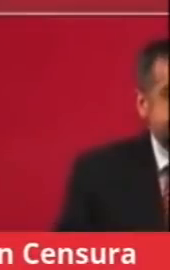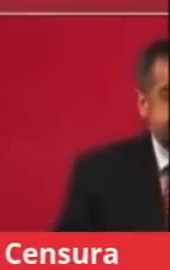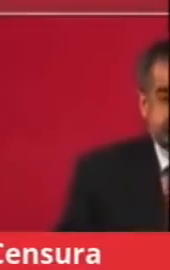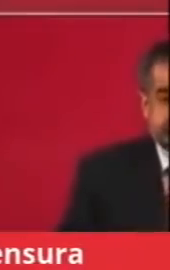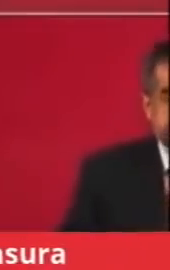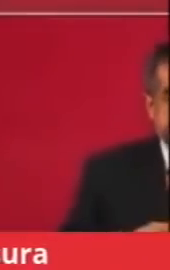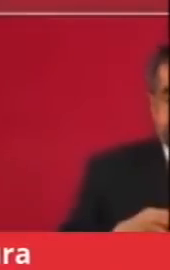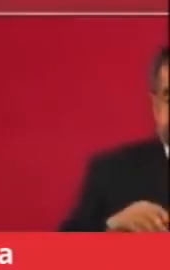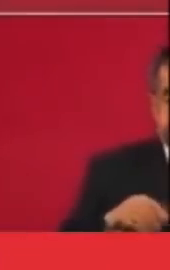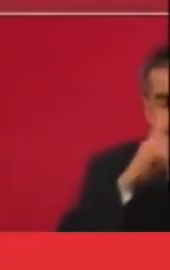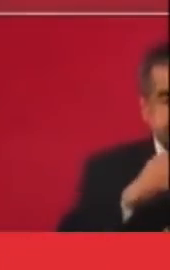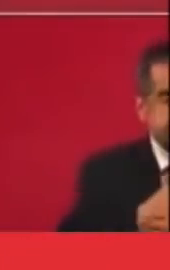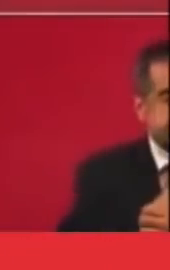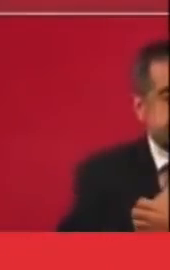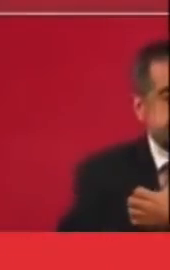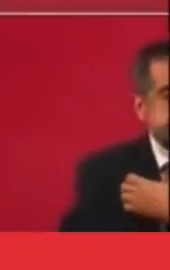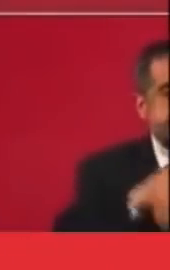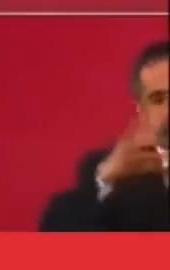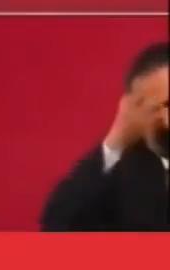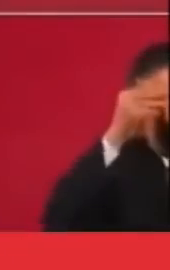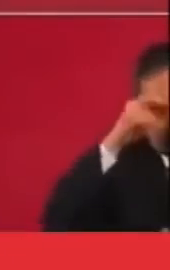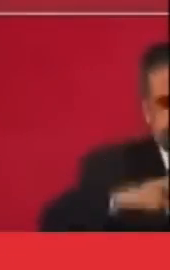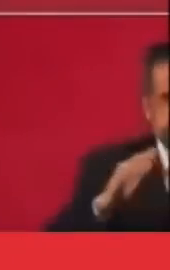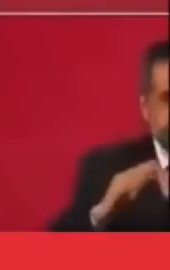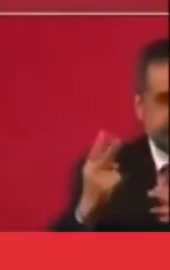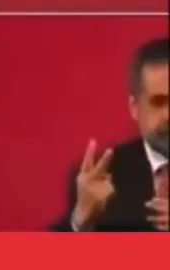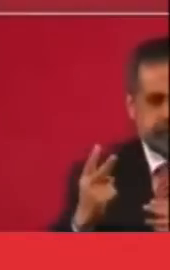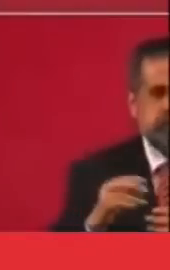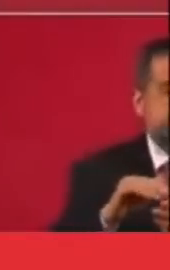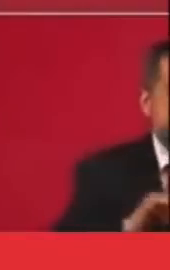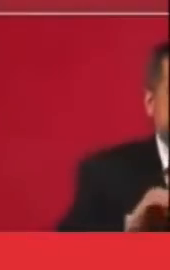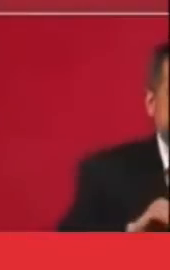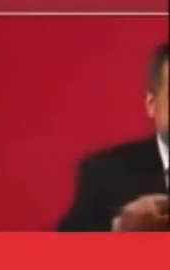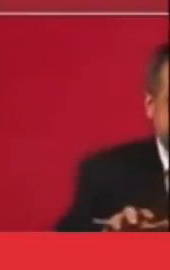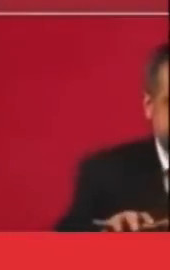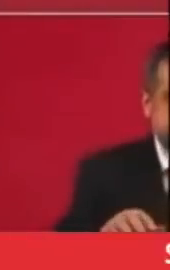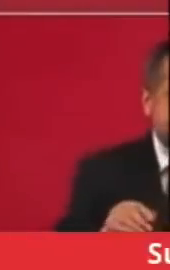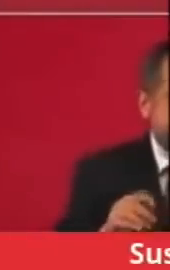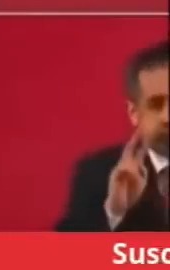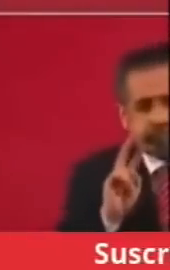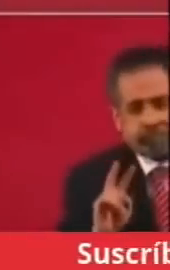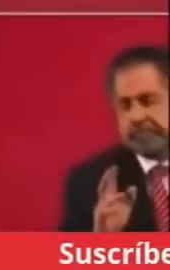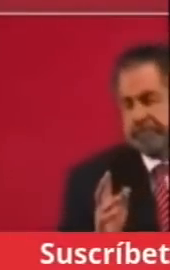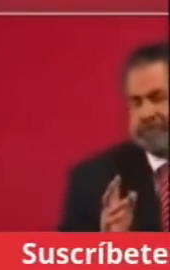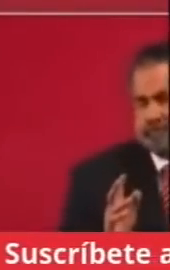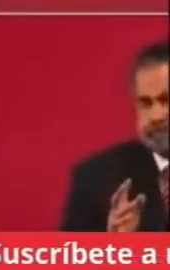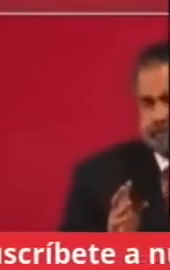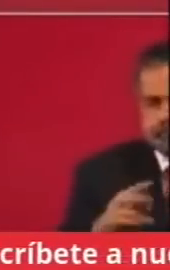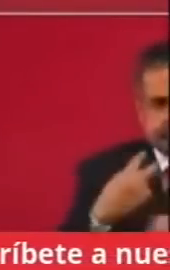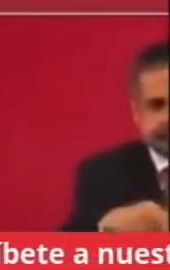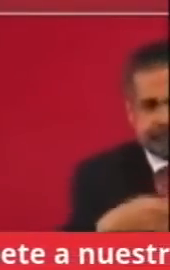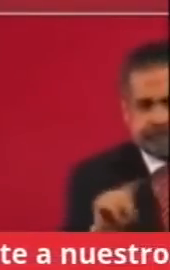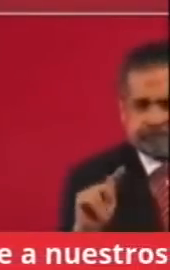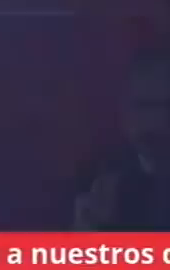y por supuesto que en todo lo que tiene que ver con la relación bilateral en temas de migración y todo lo que ya sabemos. Entonces, bueno,